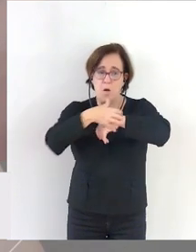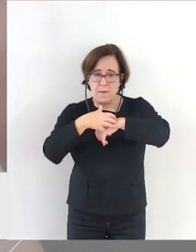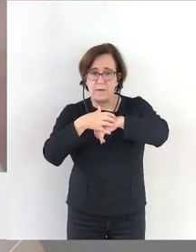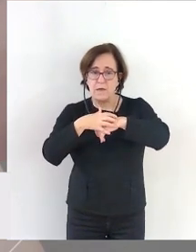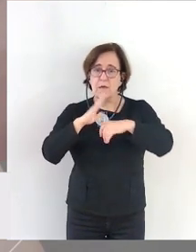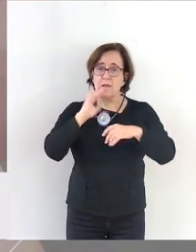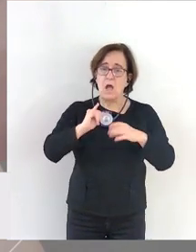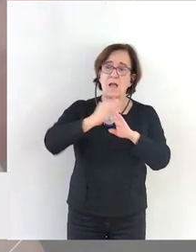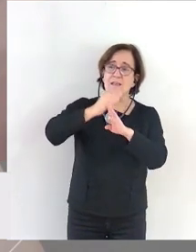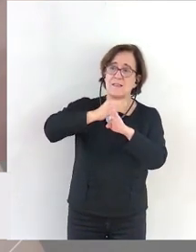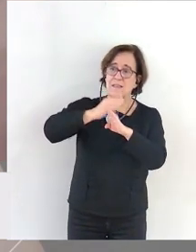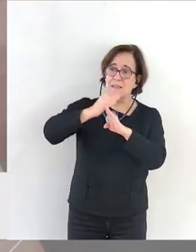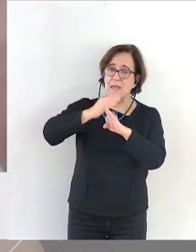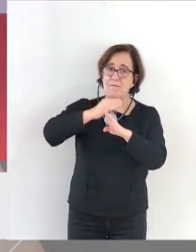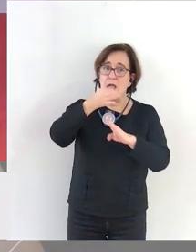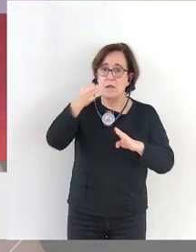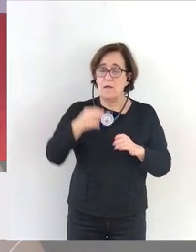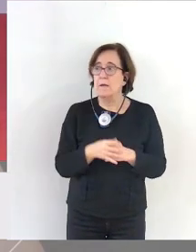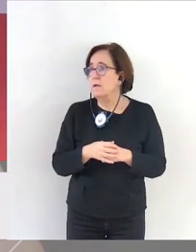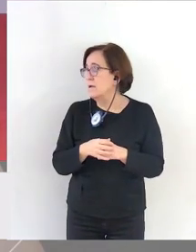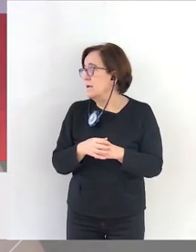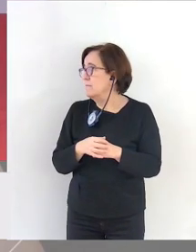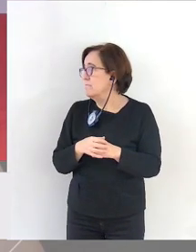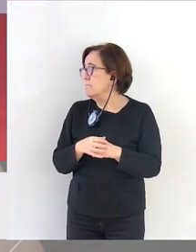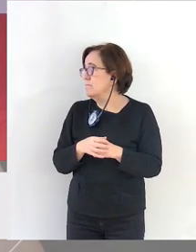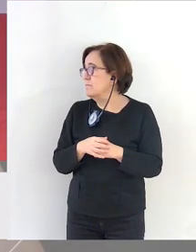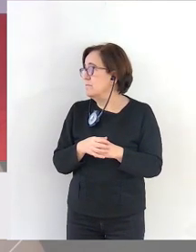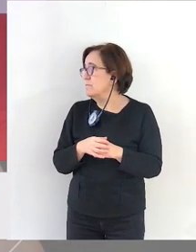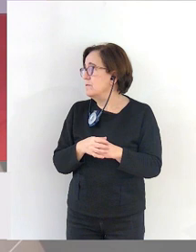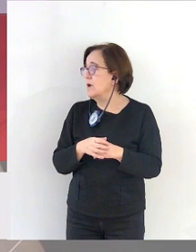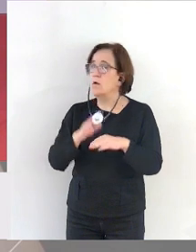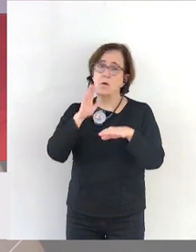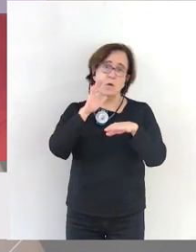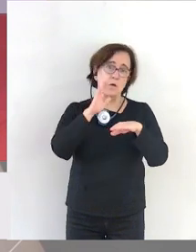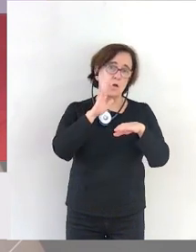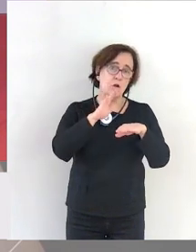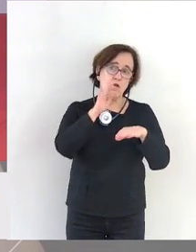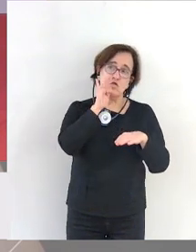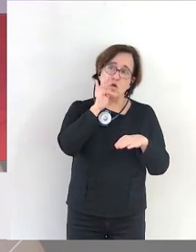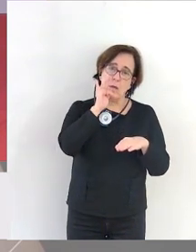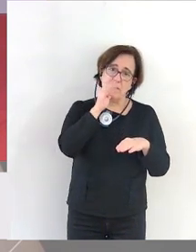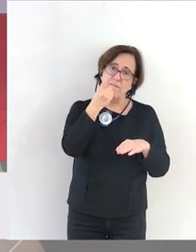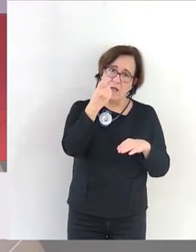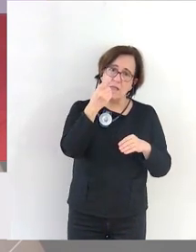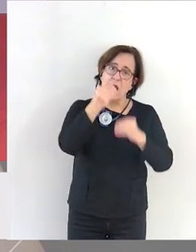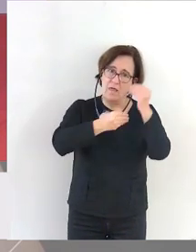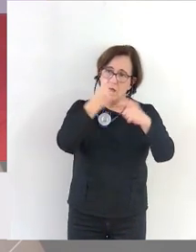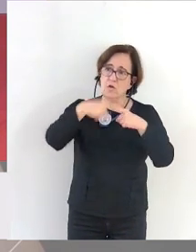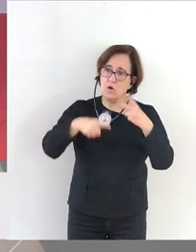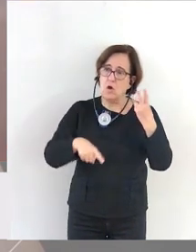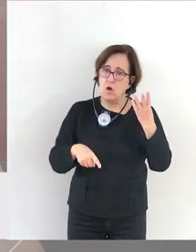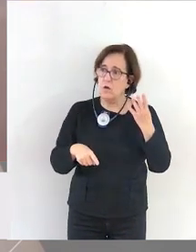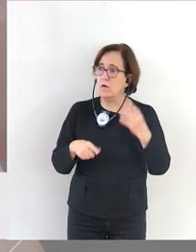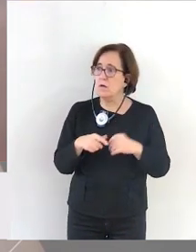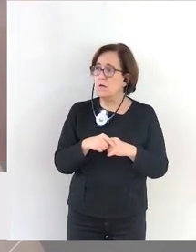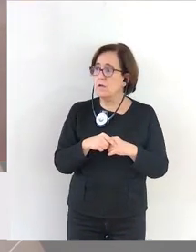nivel asequible Porque todavía queda muchísimo por hacer en unos